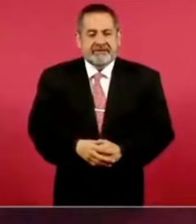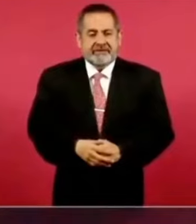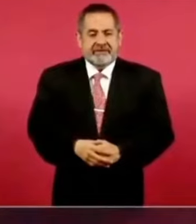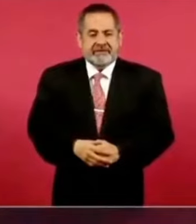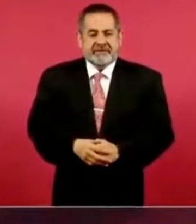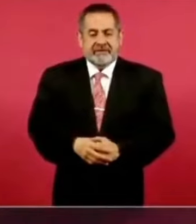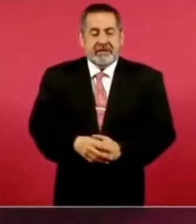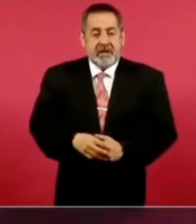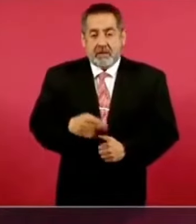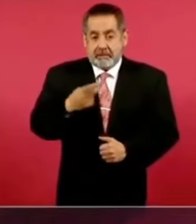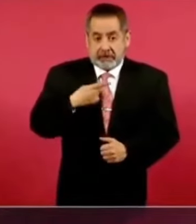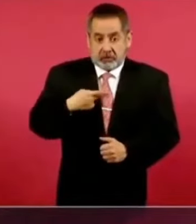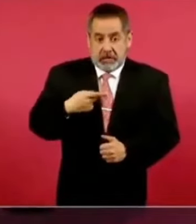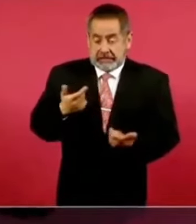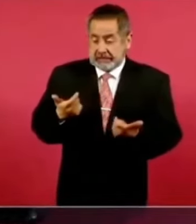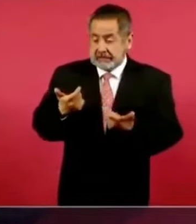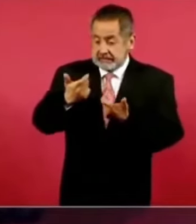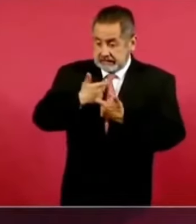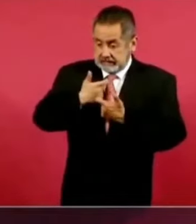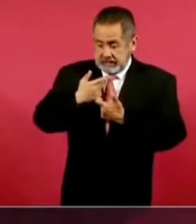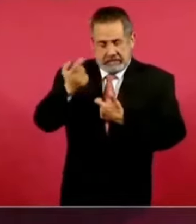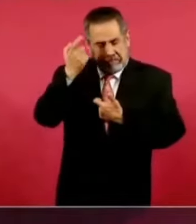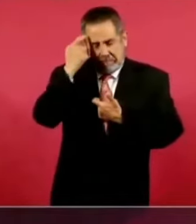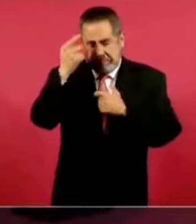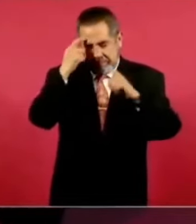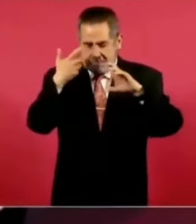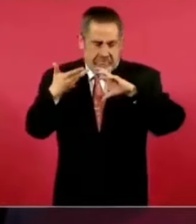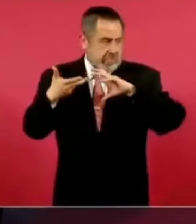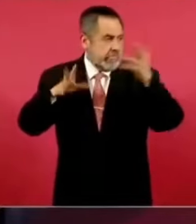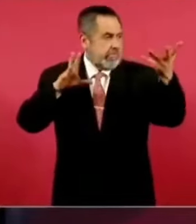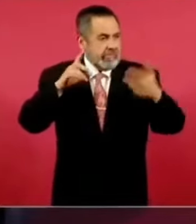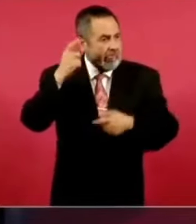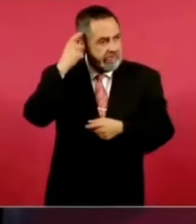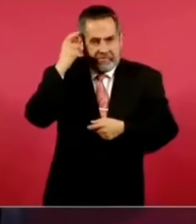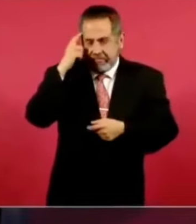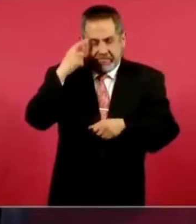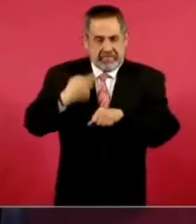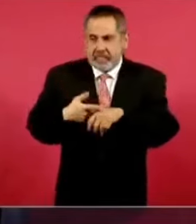Descompone a la gente. Enferma.